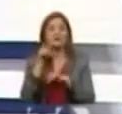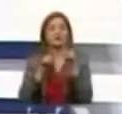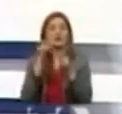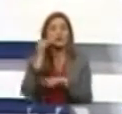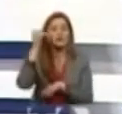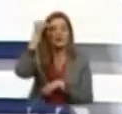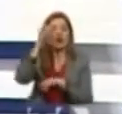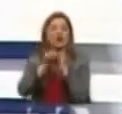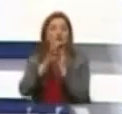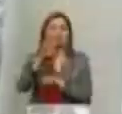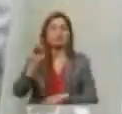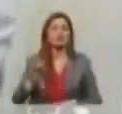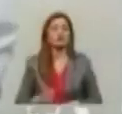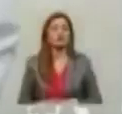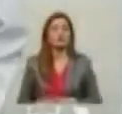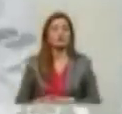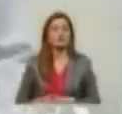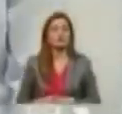de 40 años.